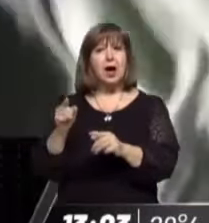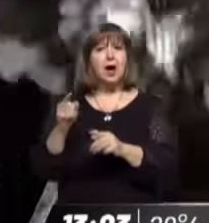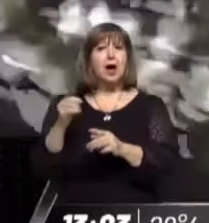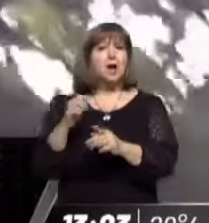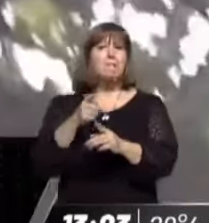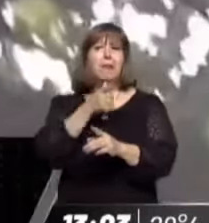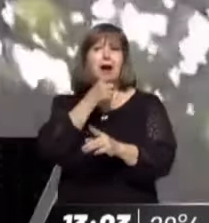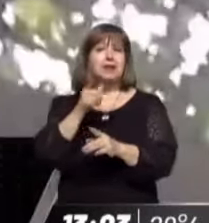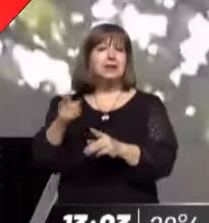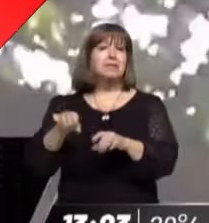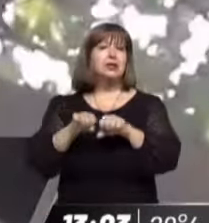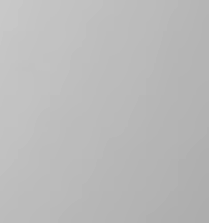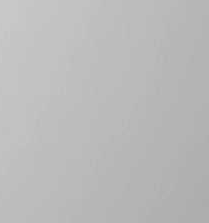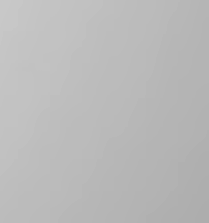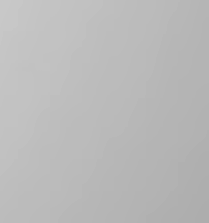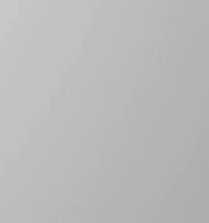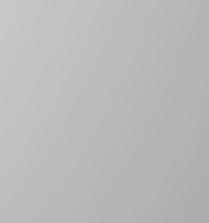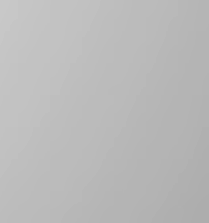una